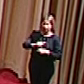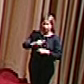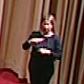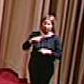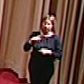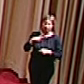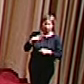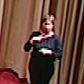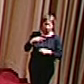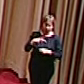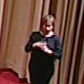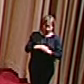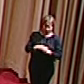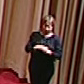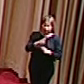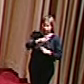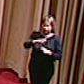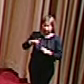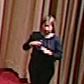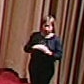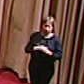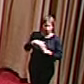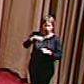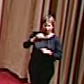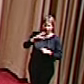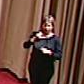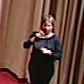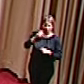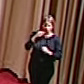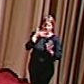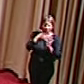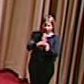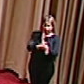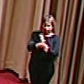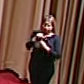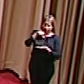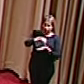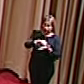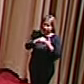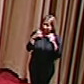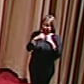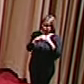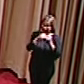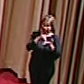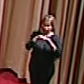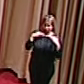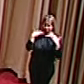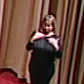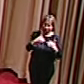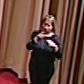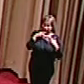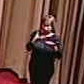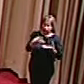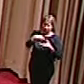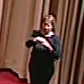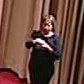la presidencia, y los maceros de la ciudad. Los maceros vienen a significar que la ciudad en pleno está en este momento,